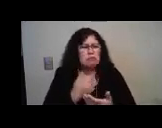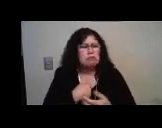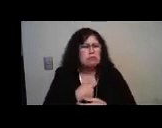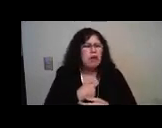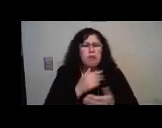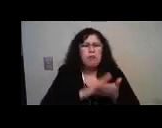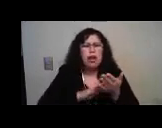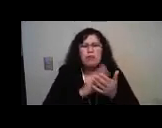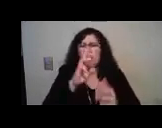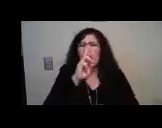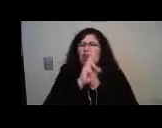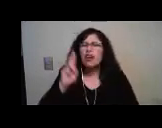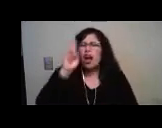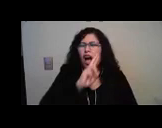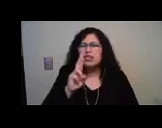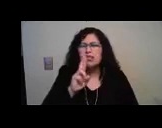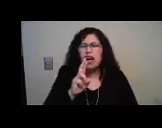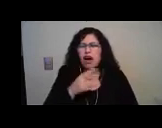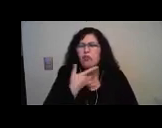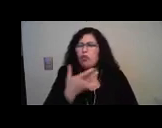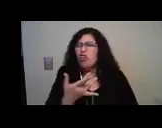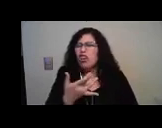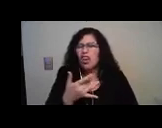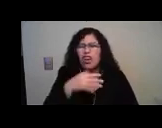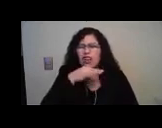donde dice raza, ¿por qué sucede eso?